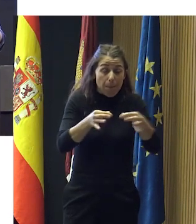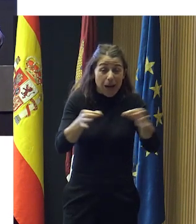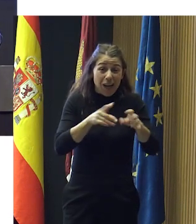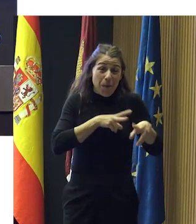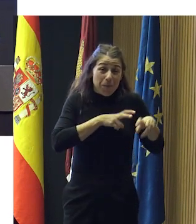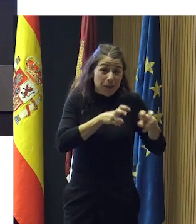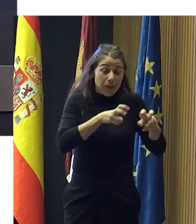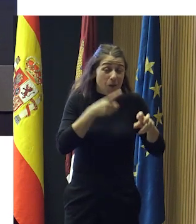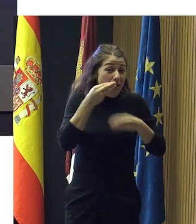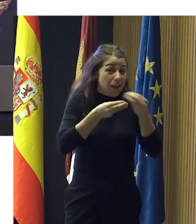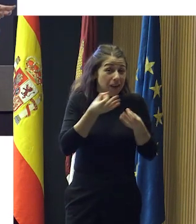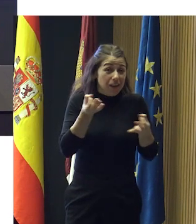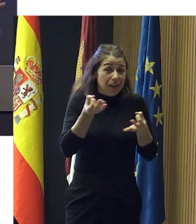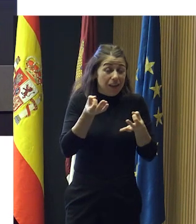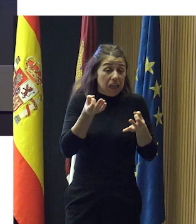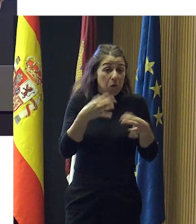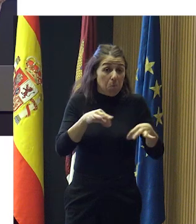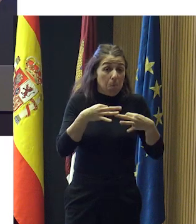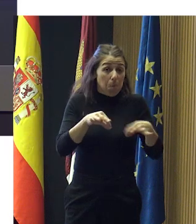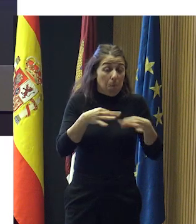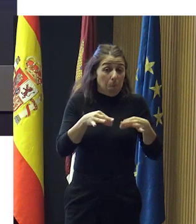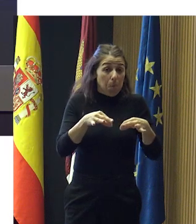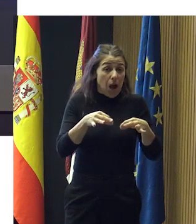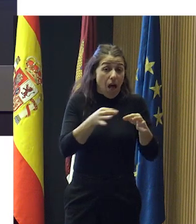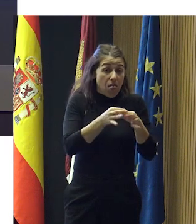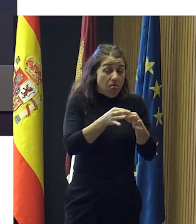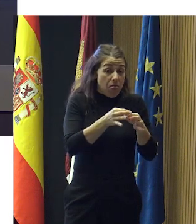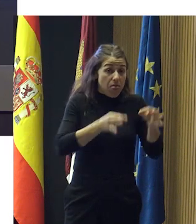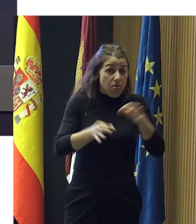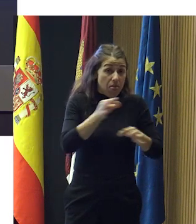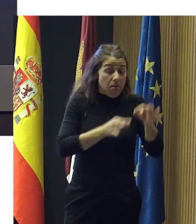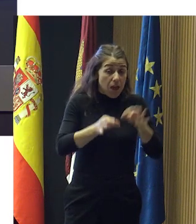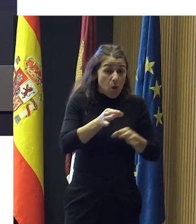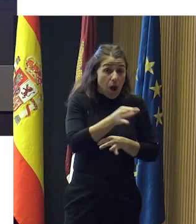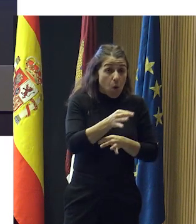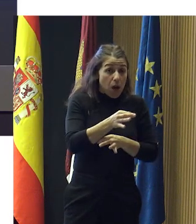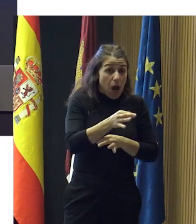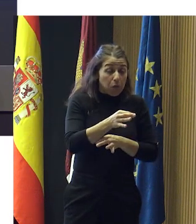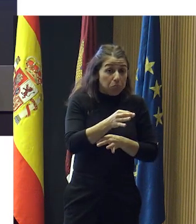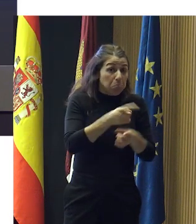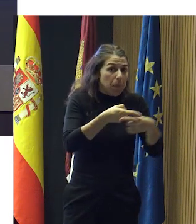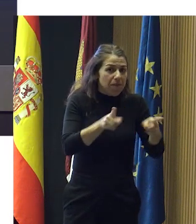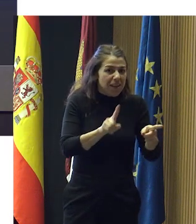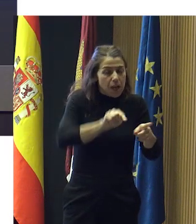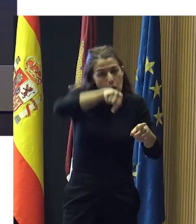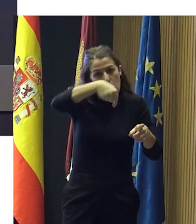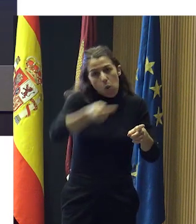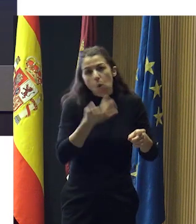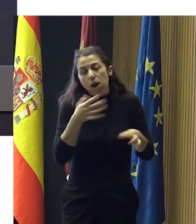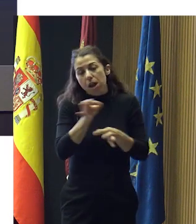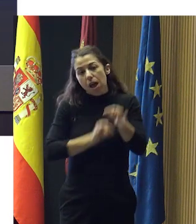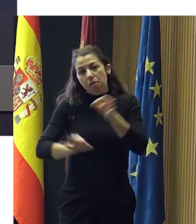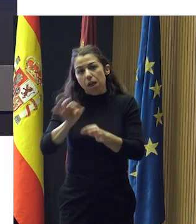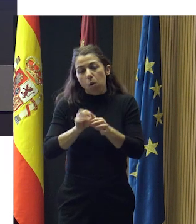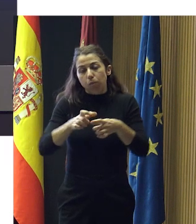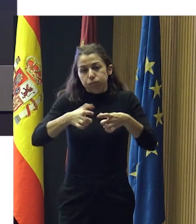primer momento lo que va a hacer es simplemente va a existir esa célula única con una mutación. A continuación, esa célula va a